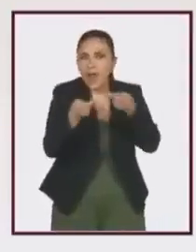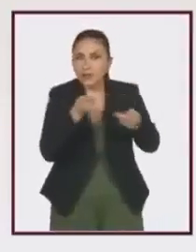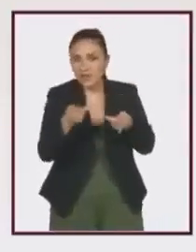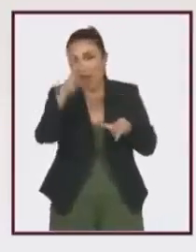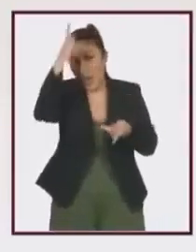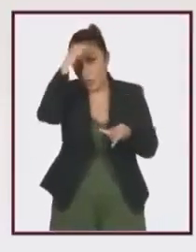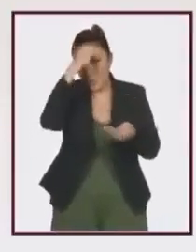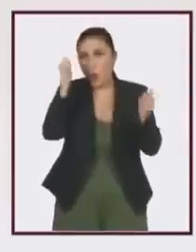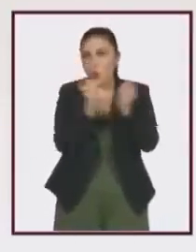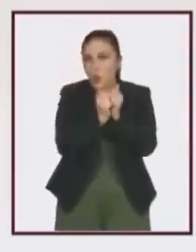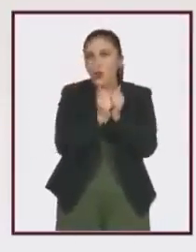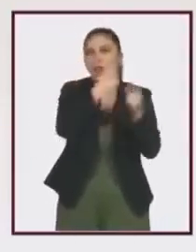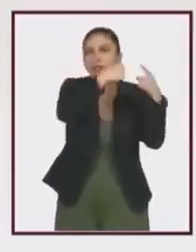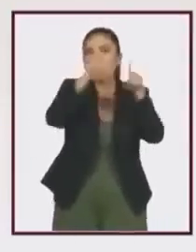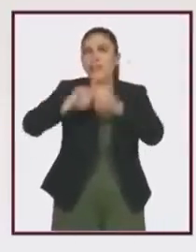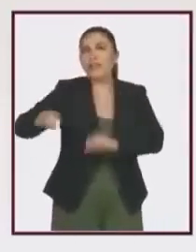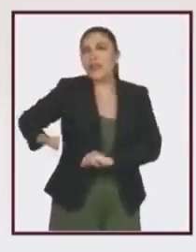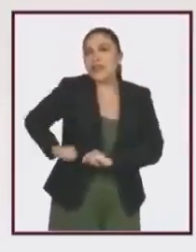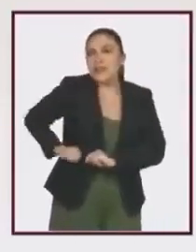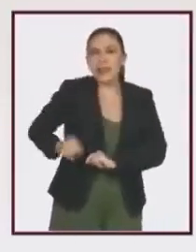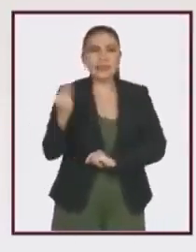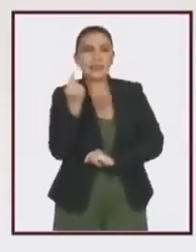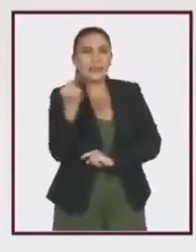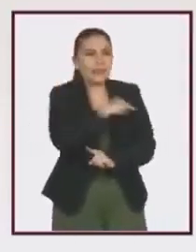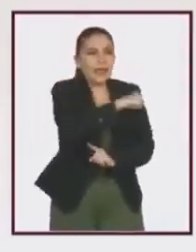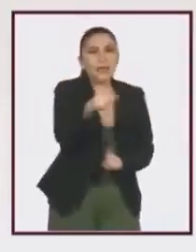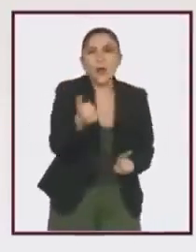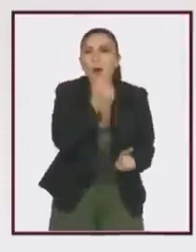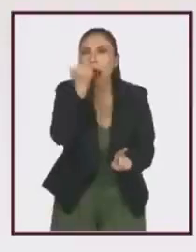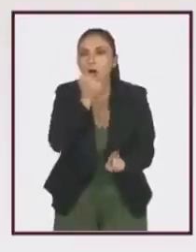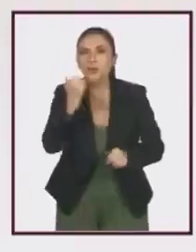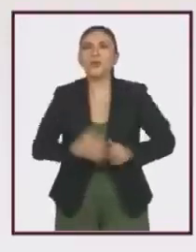donde se aborde los intereses y necesidades de los educandos.